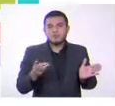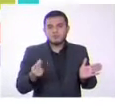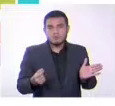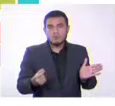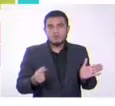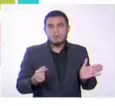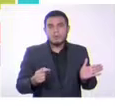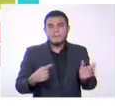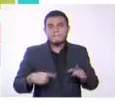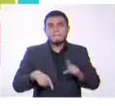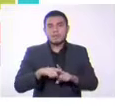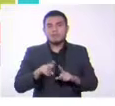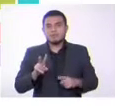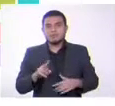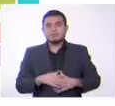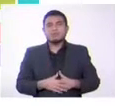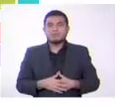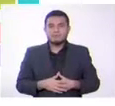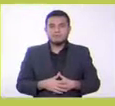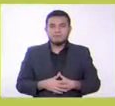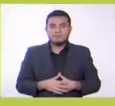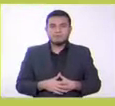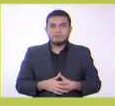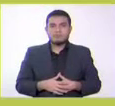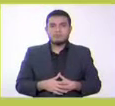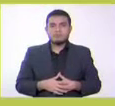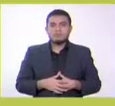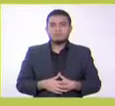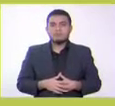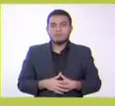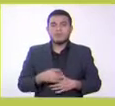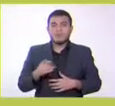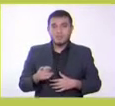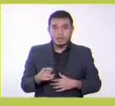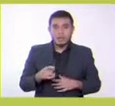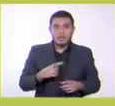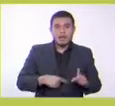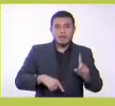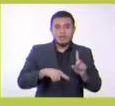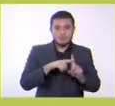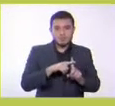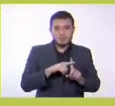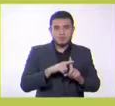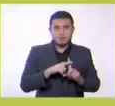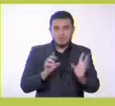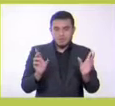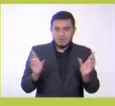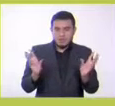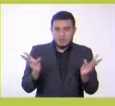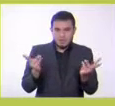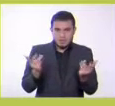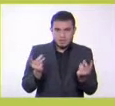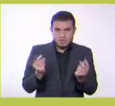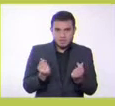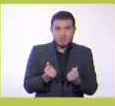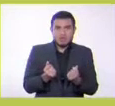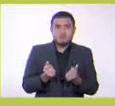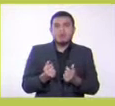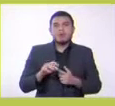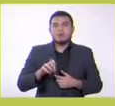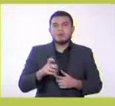es +2. La suma algebraica de los números de oxidación de